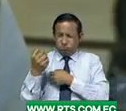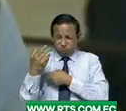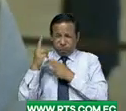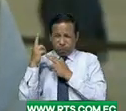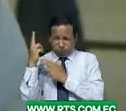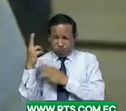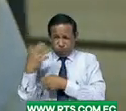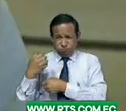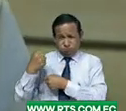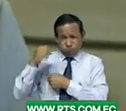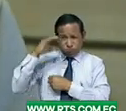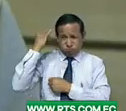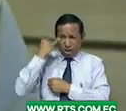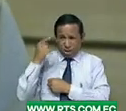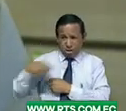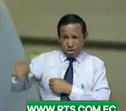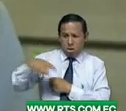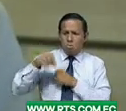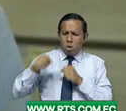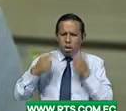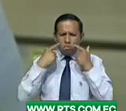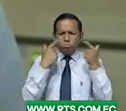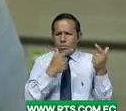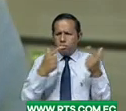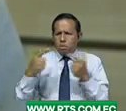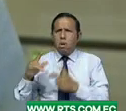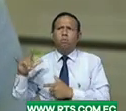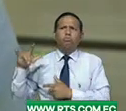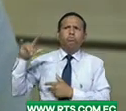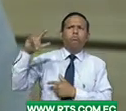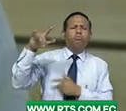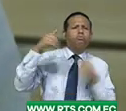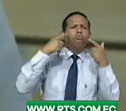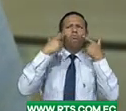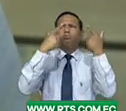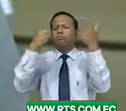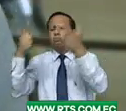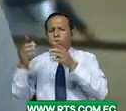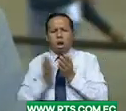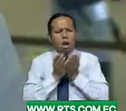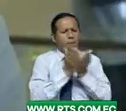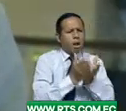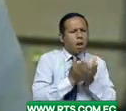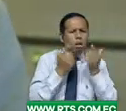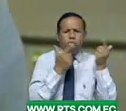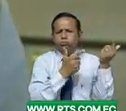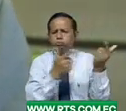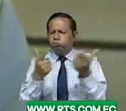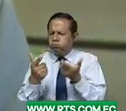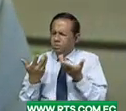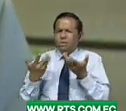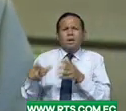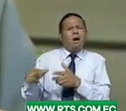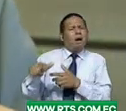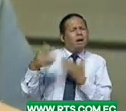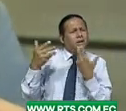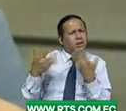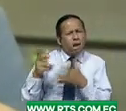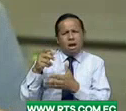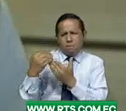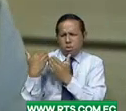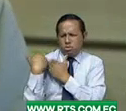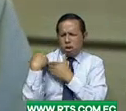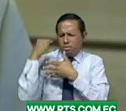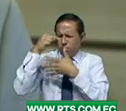orden también en nuestros espacios aéreos y en nuestros espacios acuáticos. Es decir, ya tiene facultades para hacer un